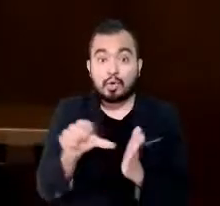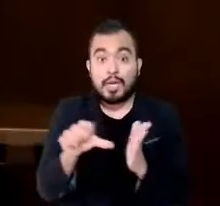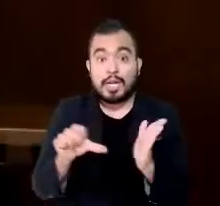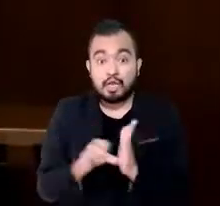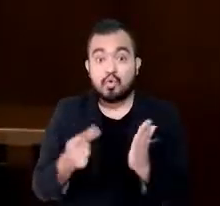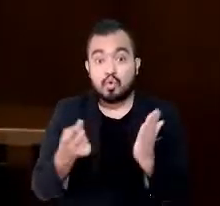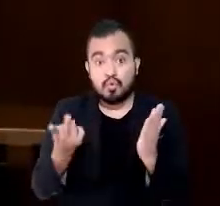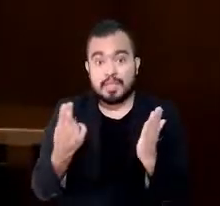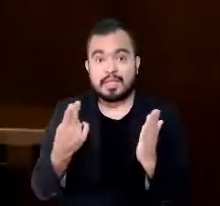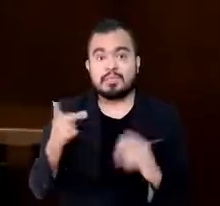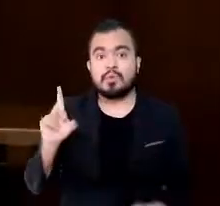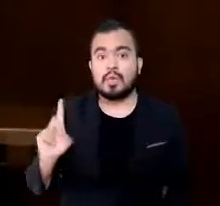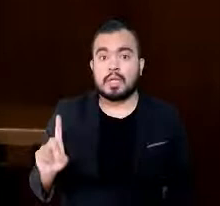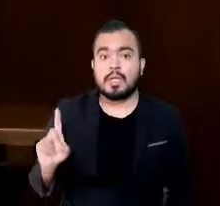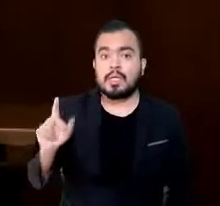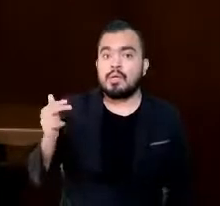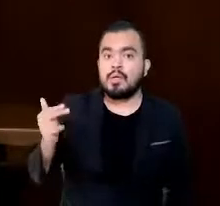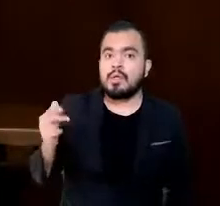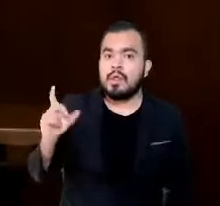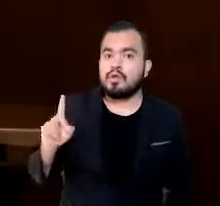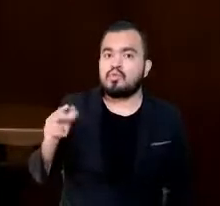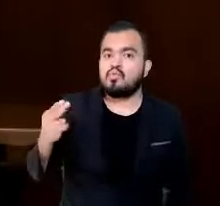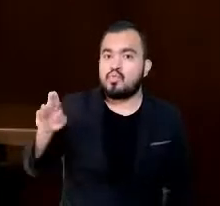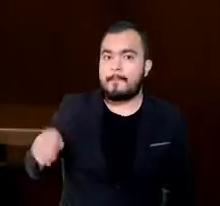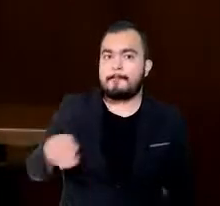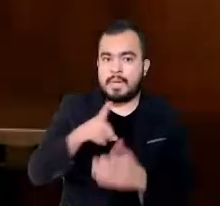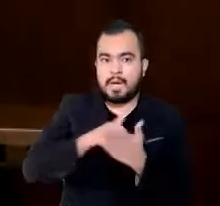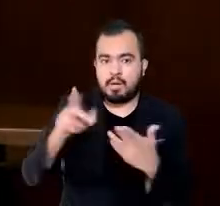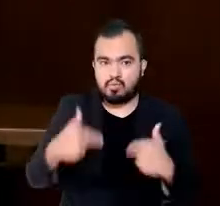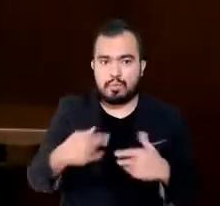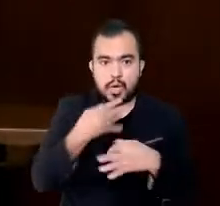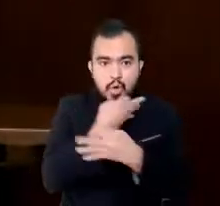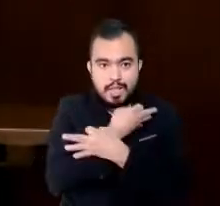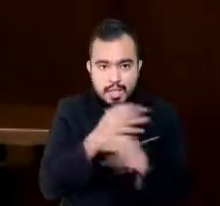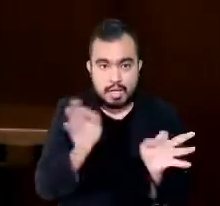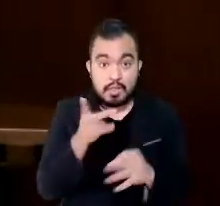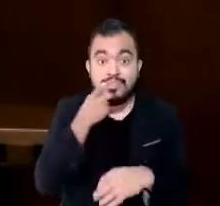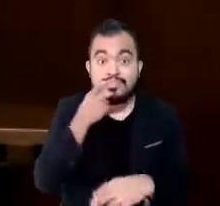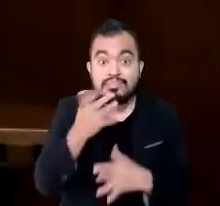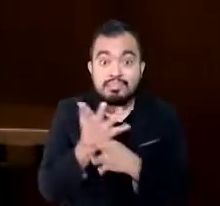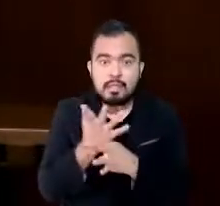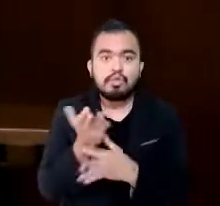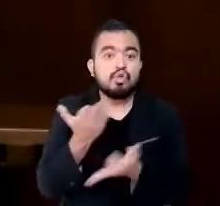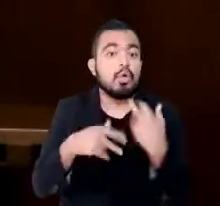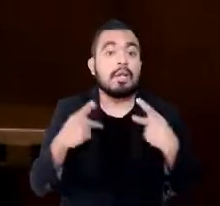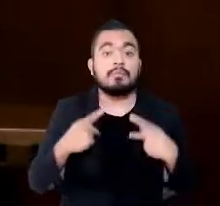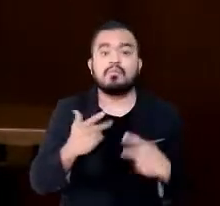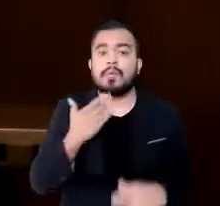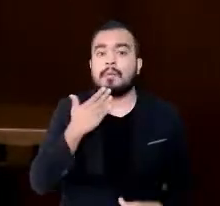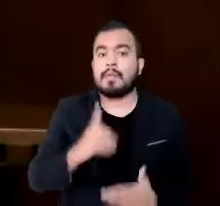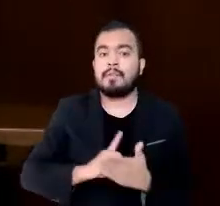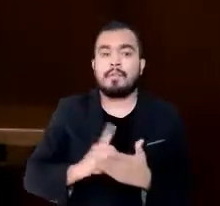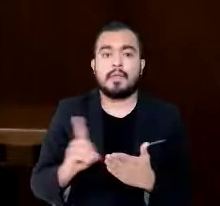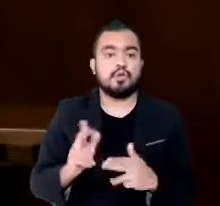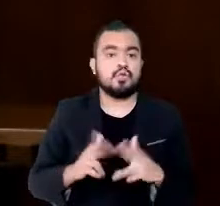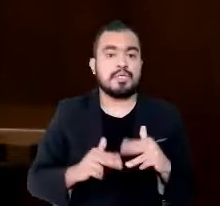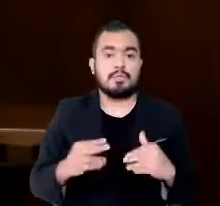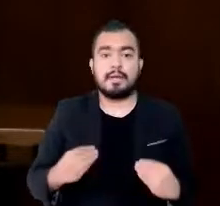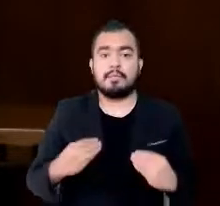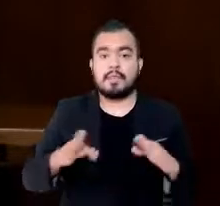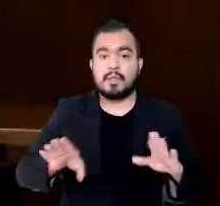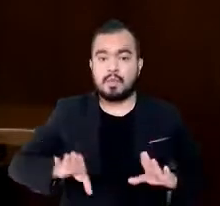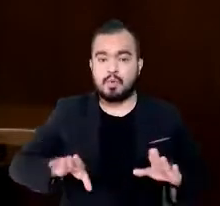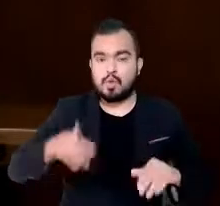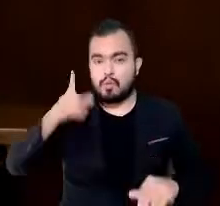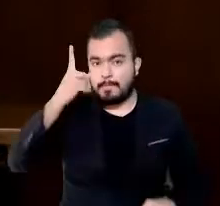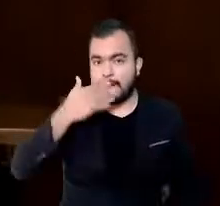de la Declaración de los Derechos Humanos, que a la letra dice: toda persona tiene derecho a un nivel de vida adecuado que le asegure, así como a su